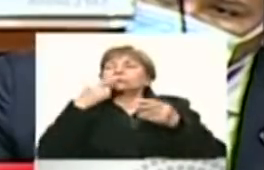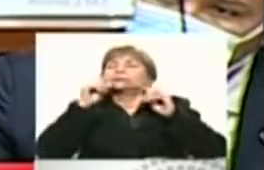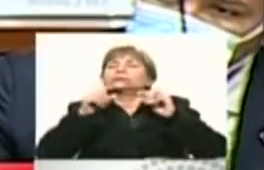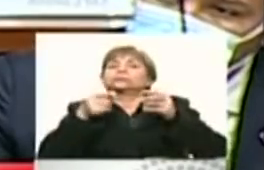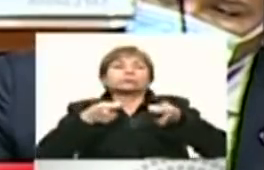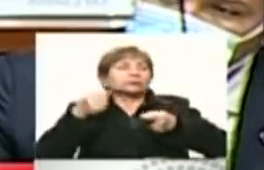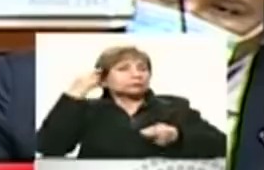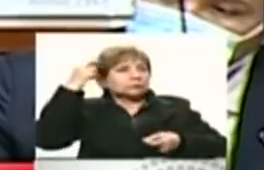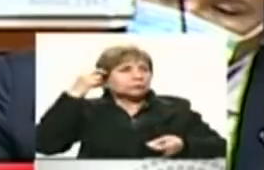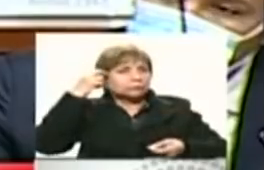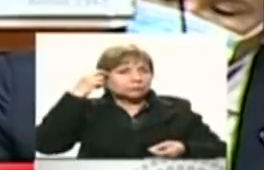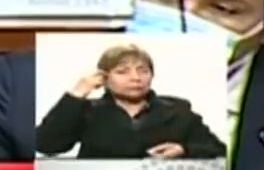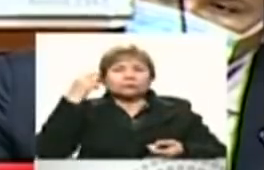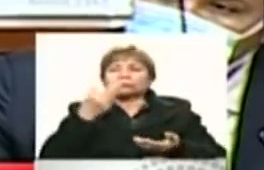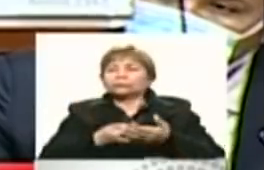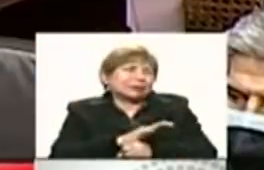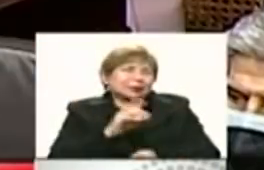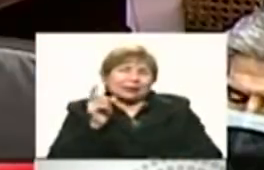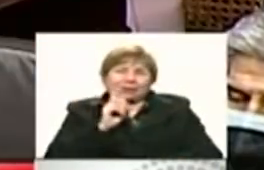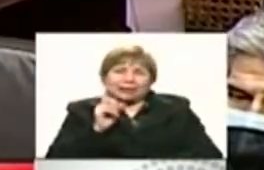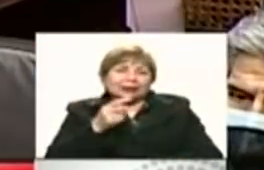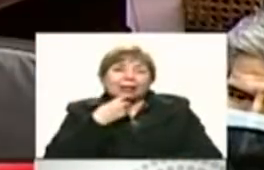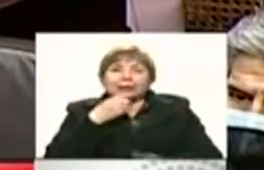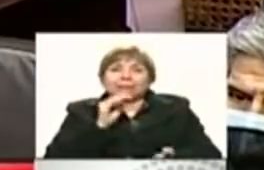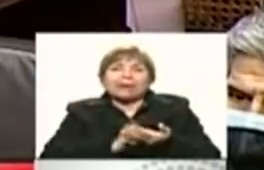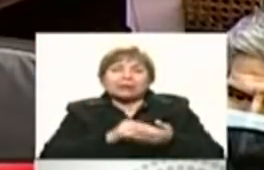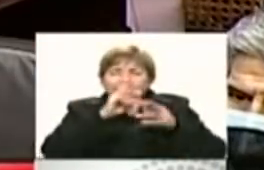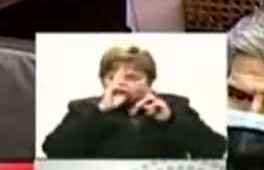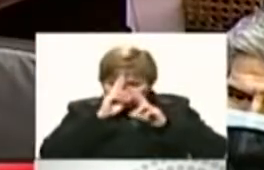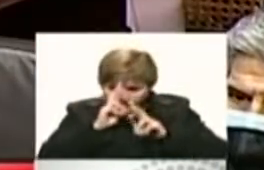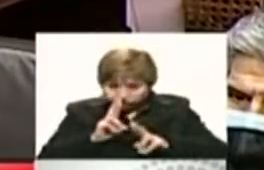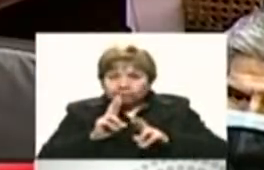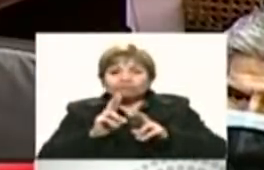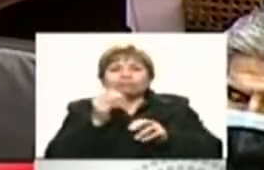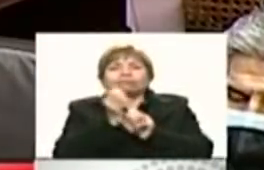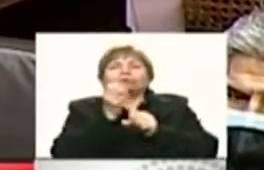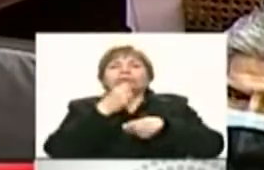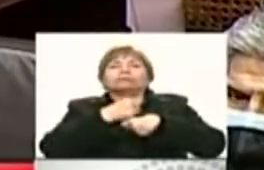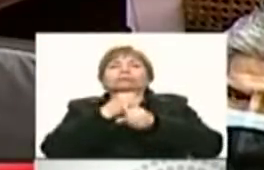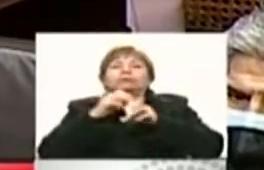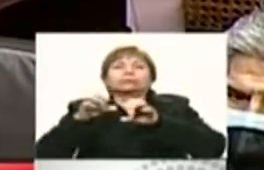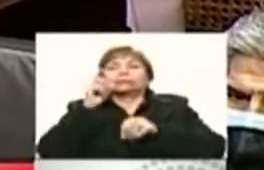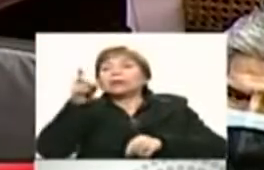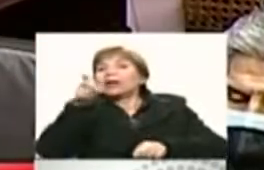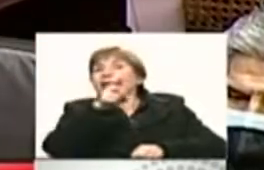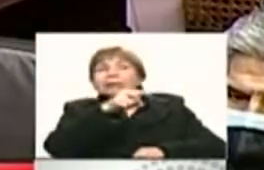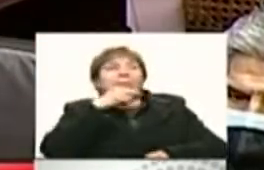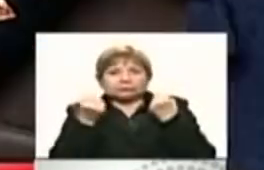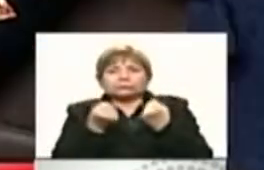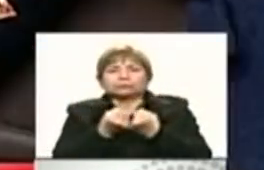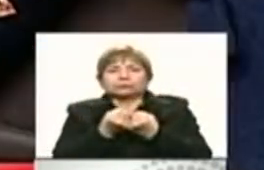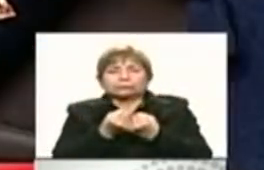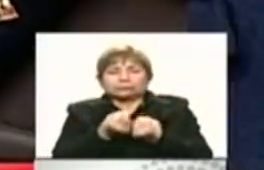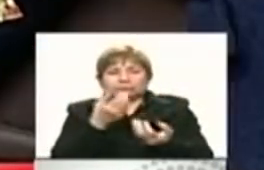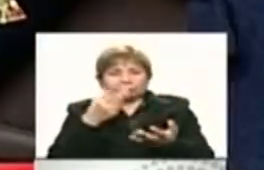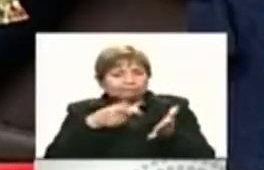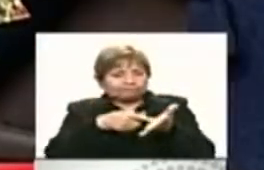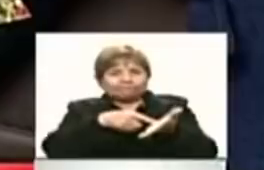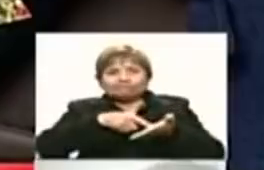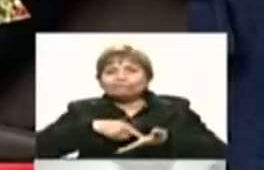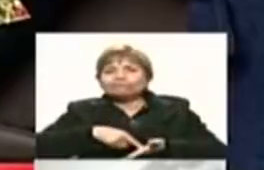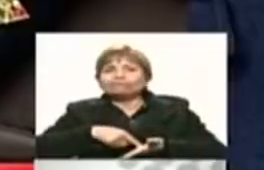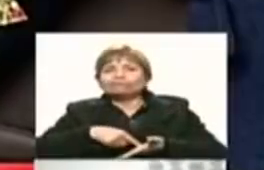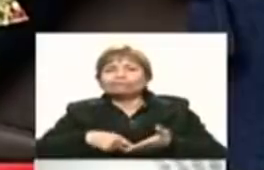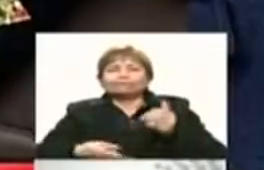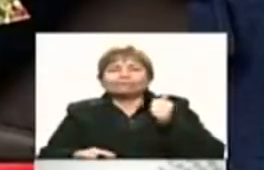congresista? Hay otro ministro. También. Roberto Sánchez. Roberto Sánchez es congresista. También. Roberto Sánchez, efectivamente, ministro del